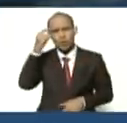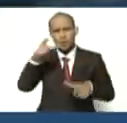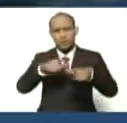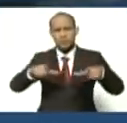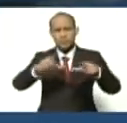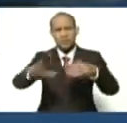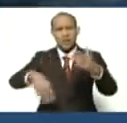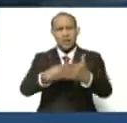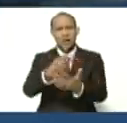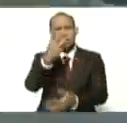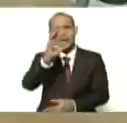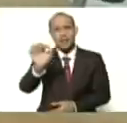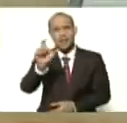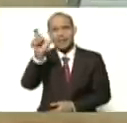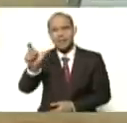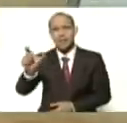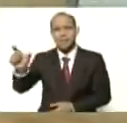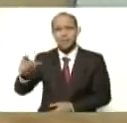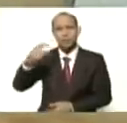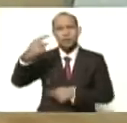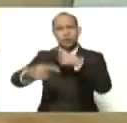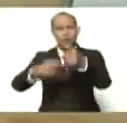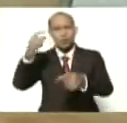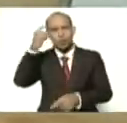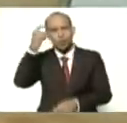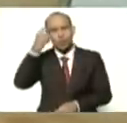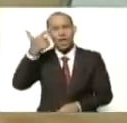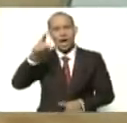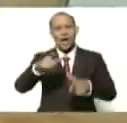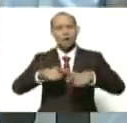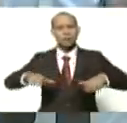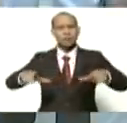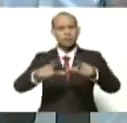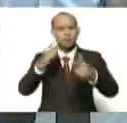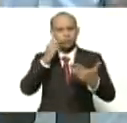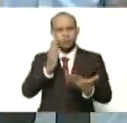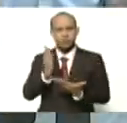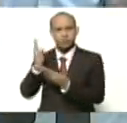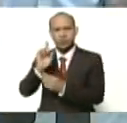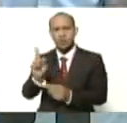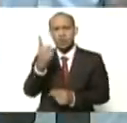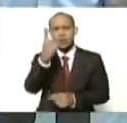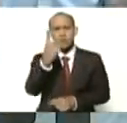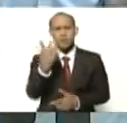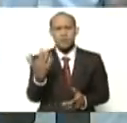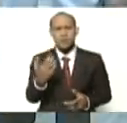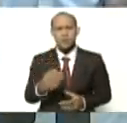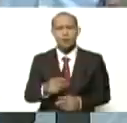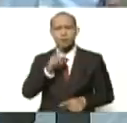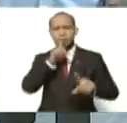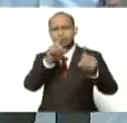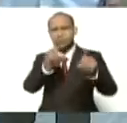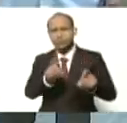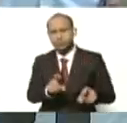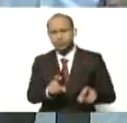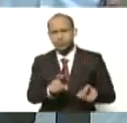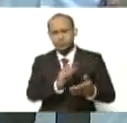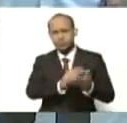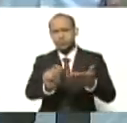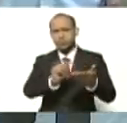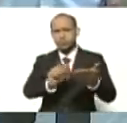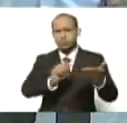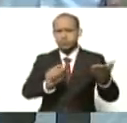atender hasta 30 pacientes diarios consta de varios espacios de varios espacios el primero de ellos por supuesto el tema de la consulta en el área de la